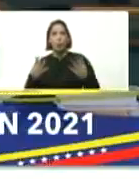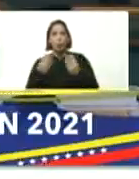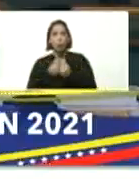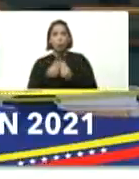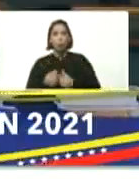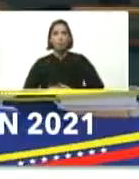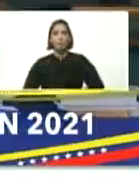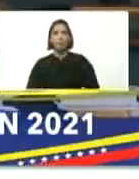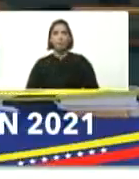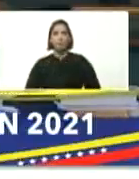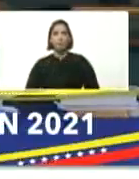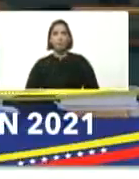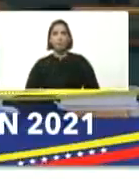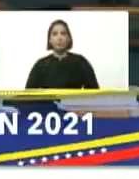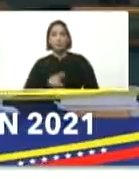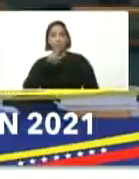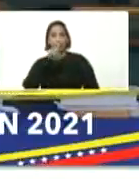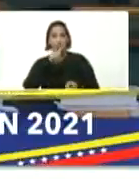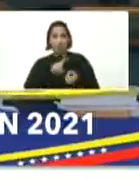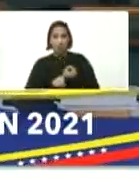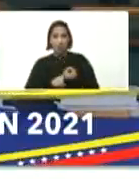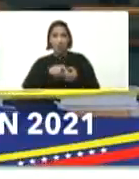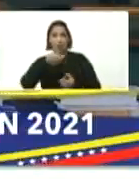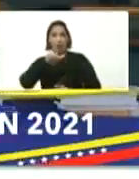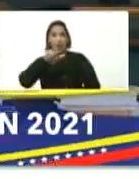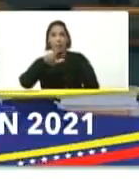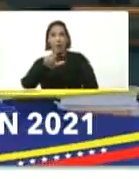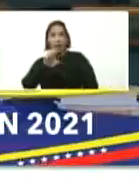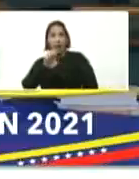con la esposa de Alex Zapp,